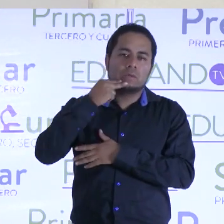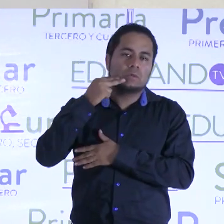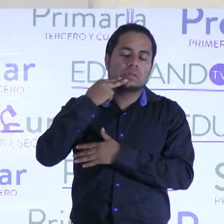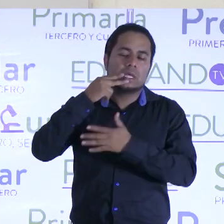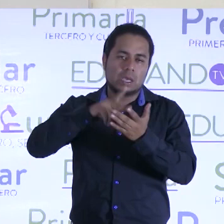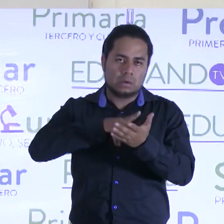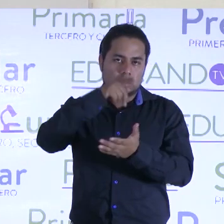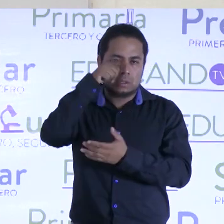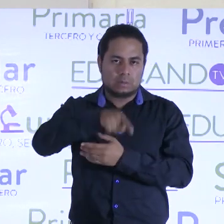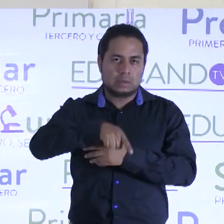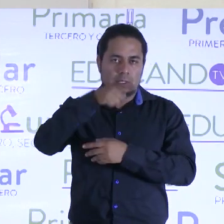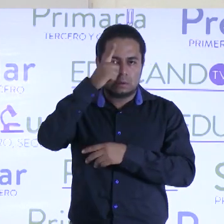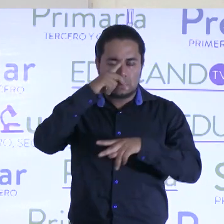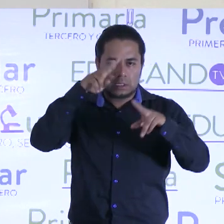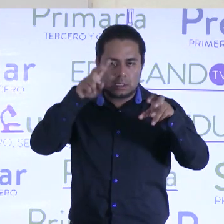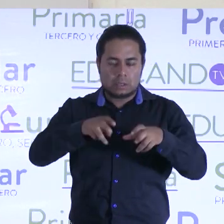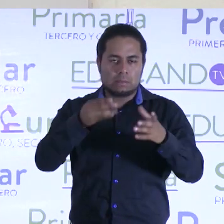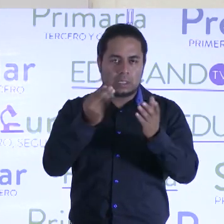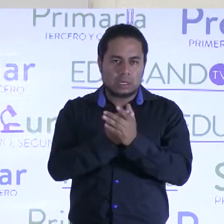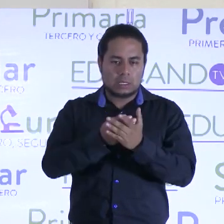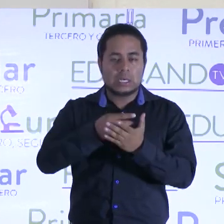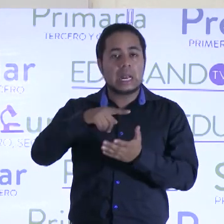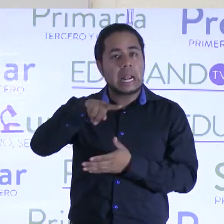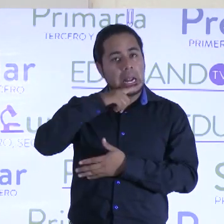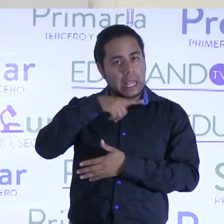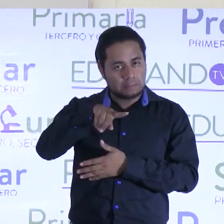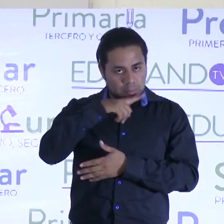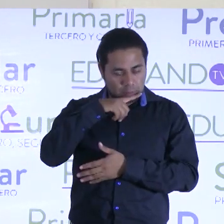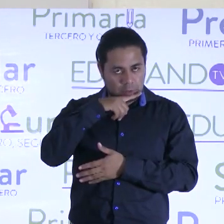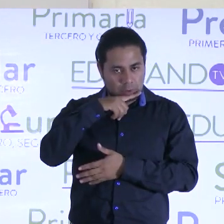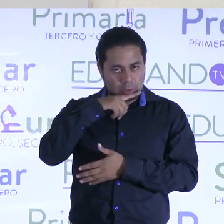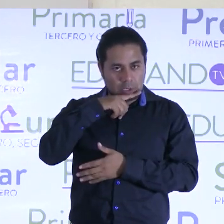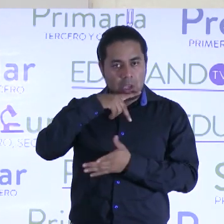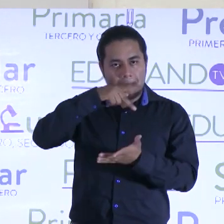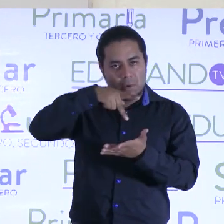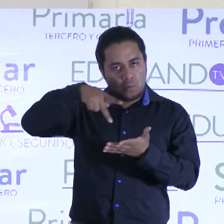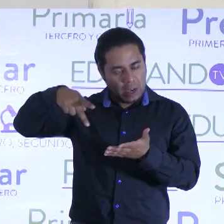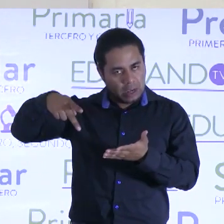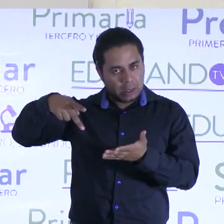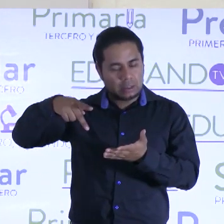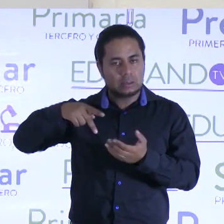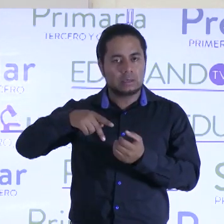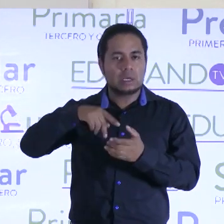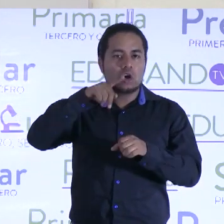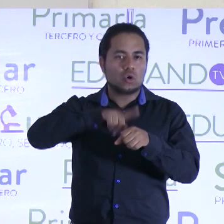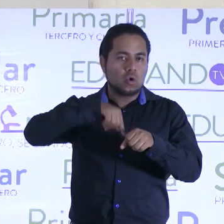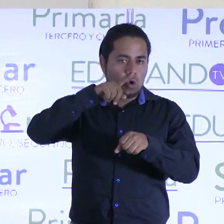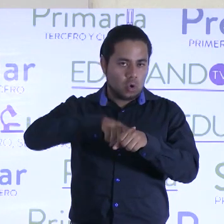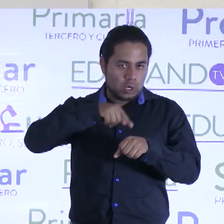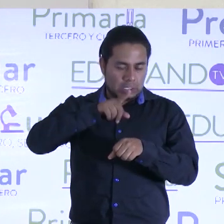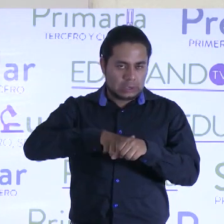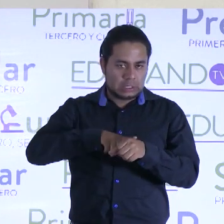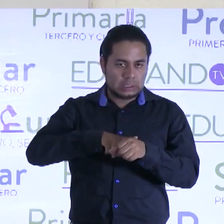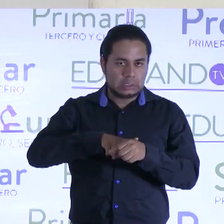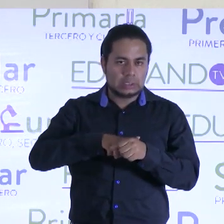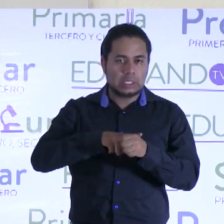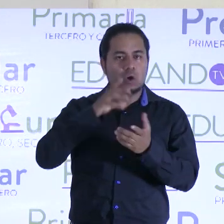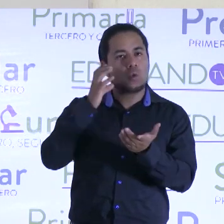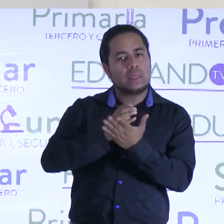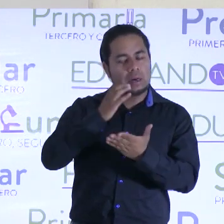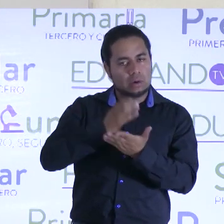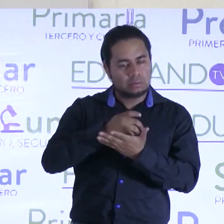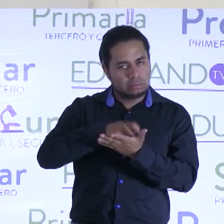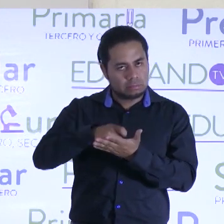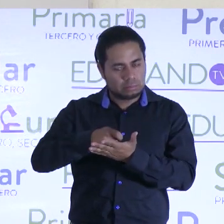pero vamos a utilizar nuevamente en esta sesión. Un lápiz, una pluma, colores